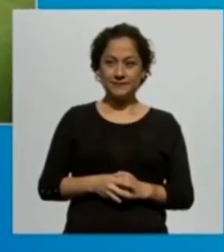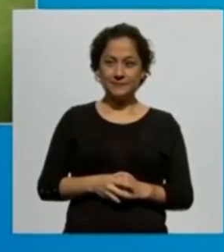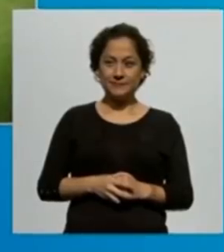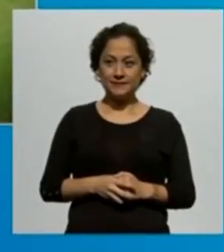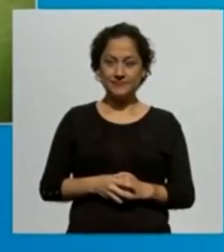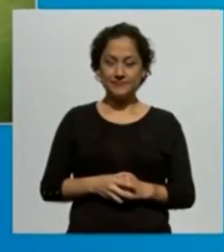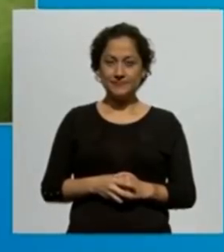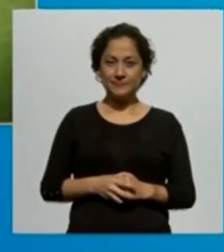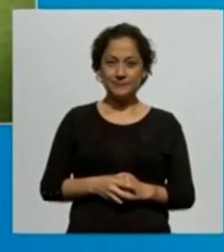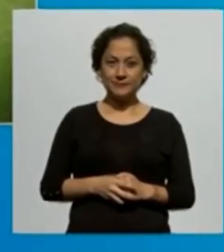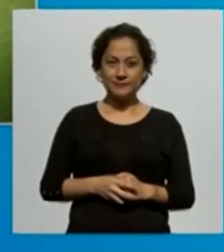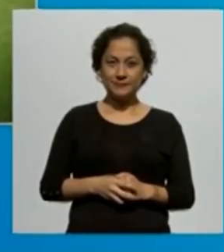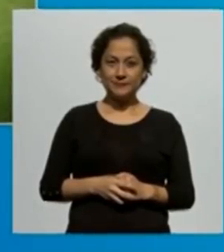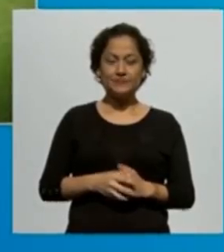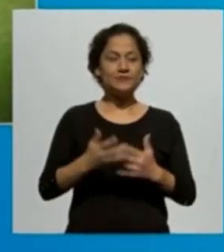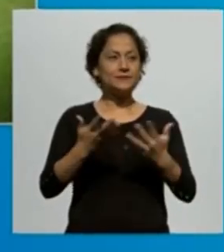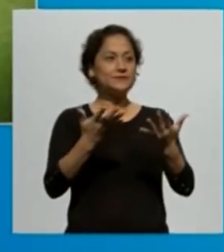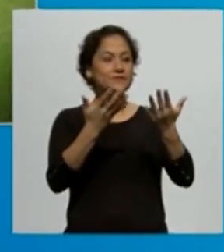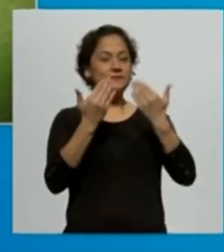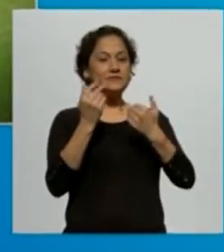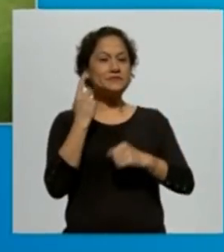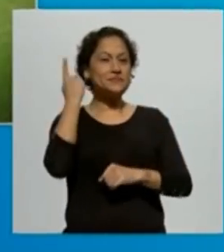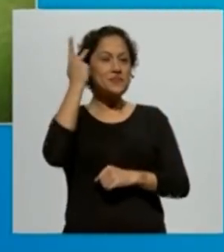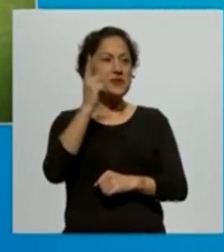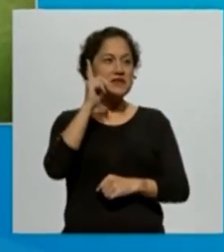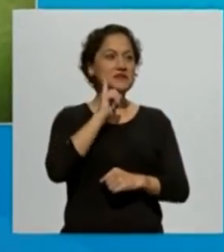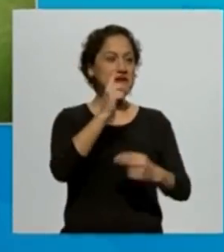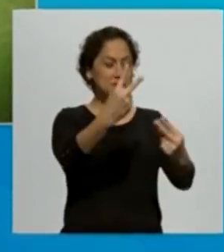Acá estoy, mi princesa.